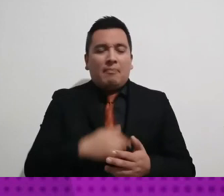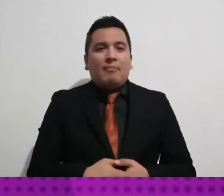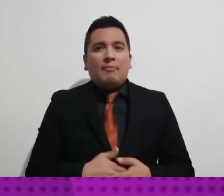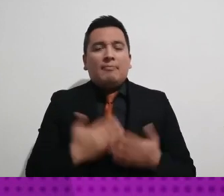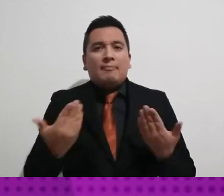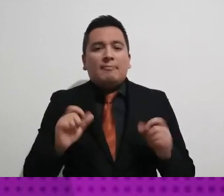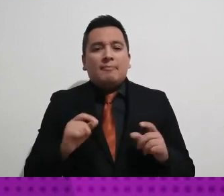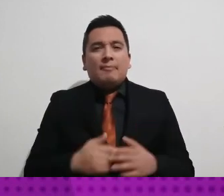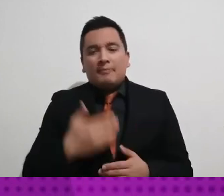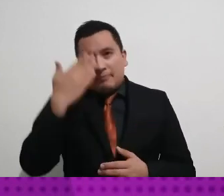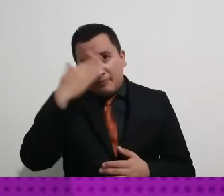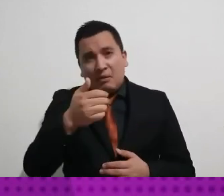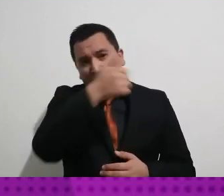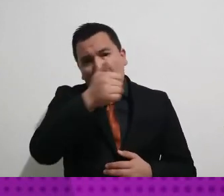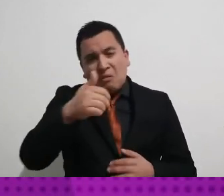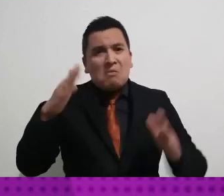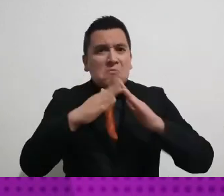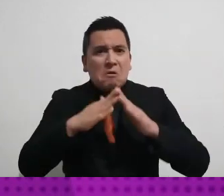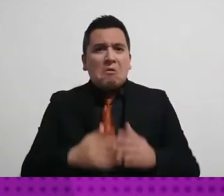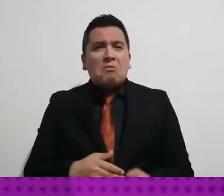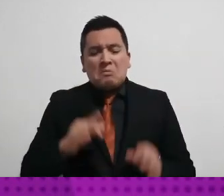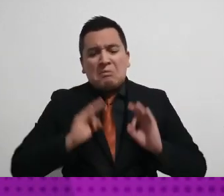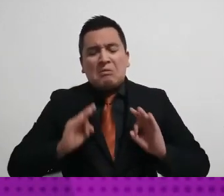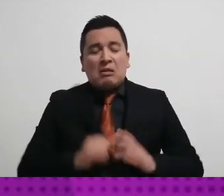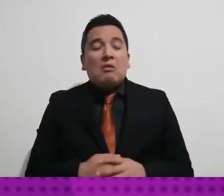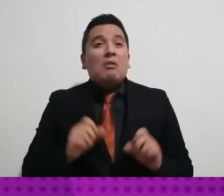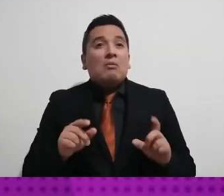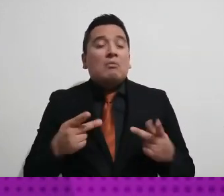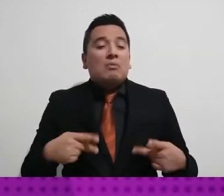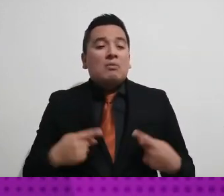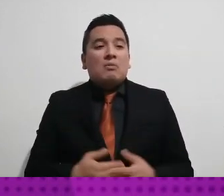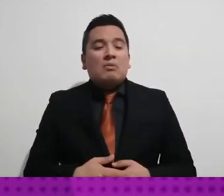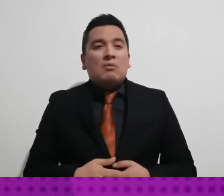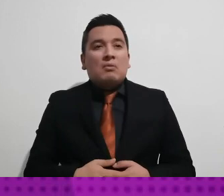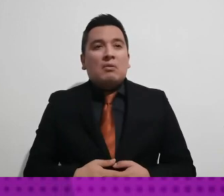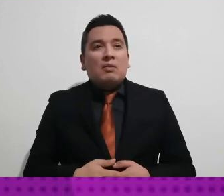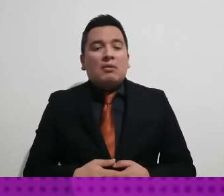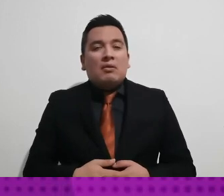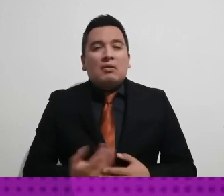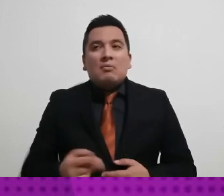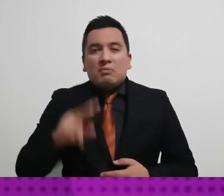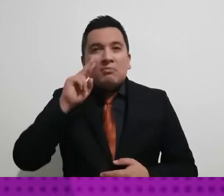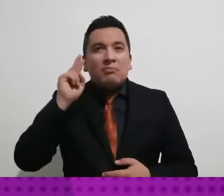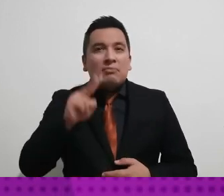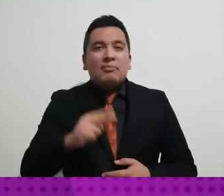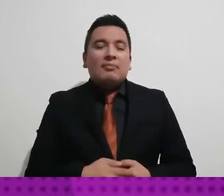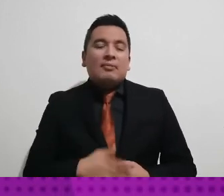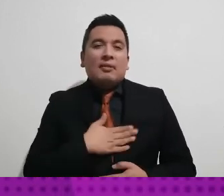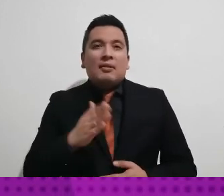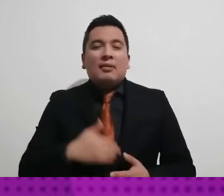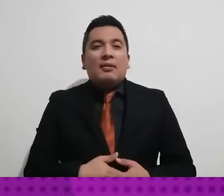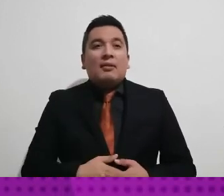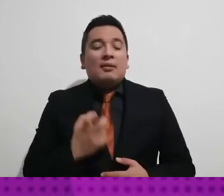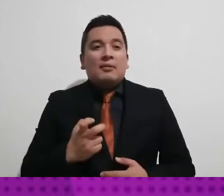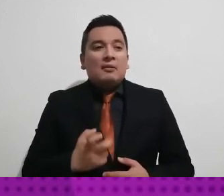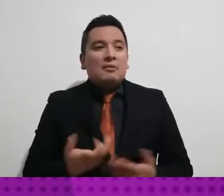la seguridad de que cada quien está en su casa, está seguro y la ciudadanía pues nos está viendo y